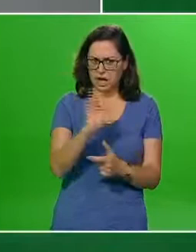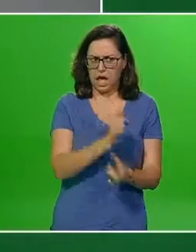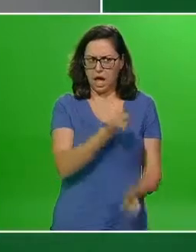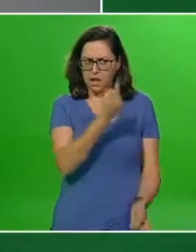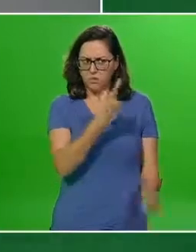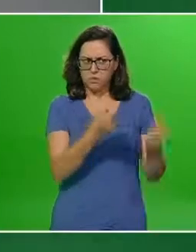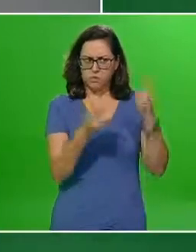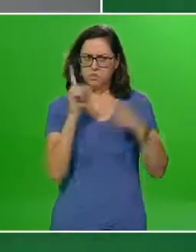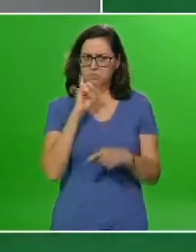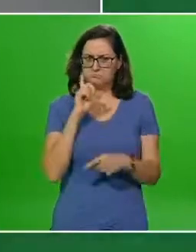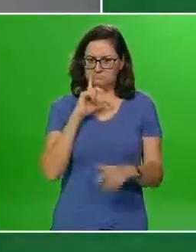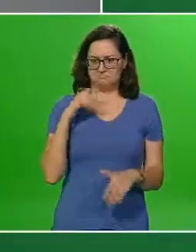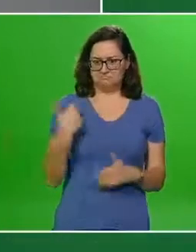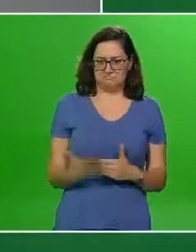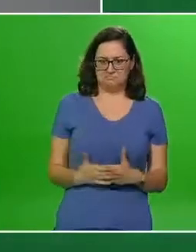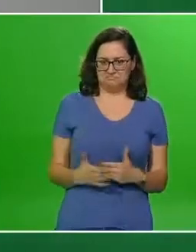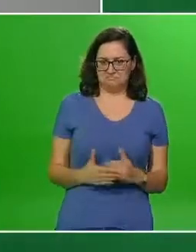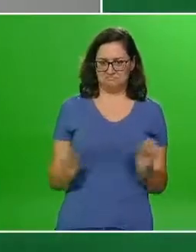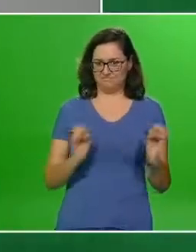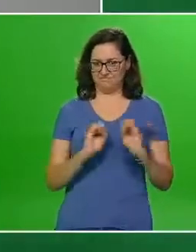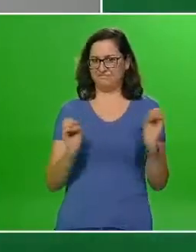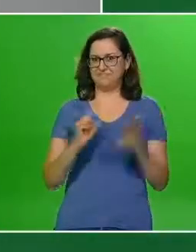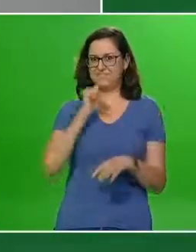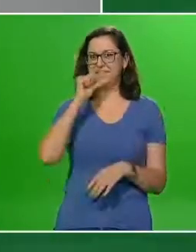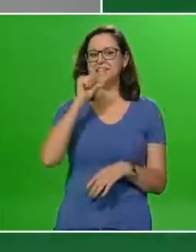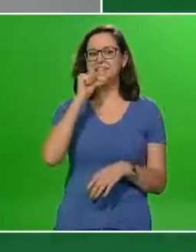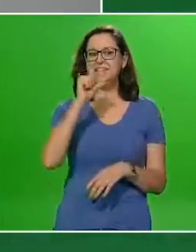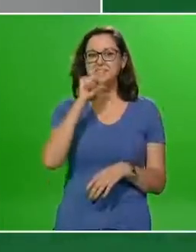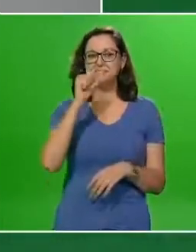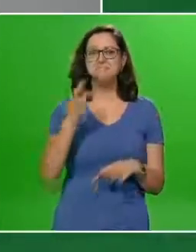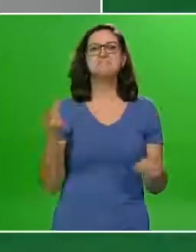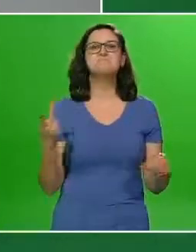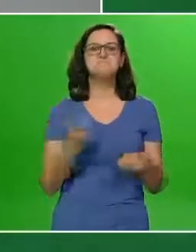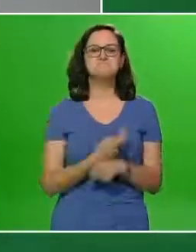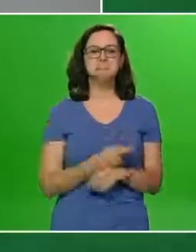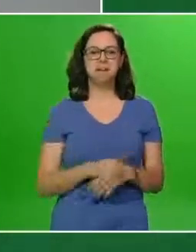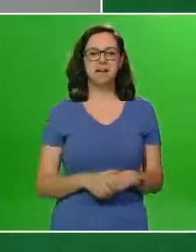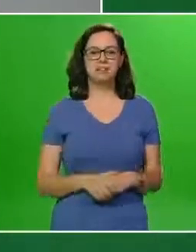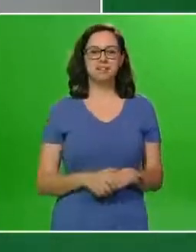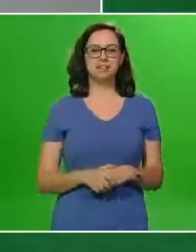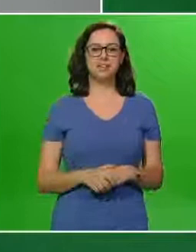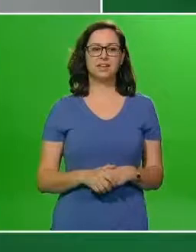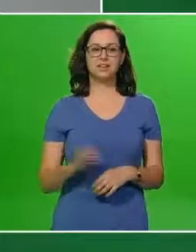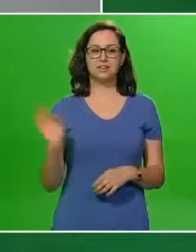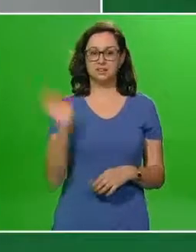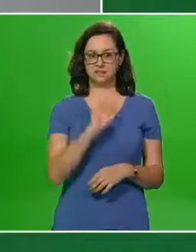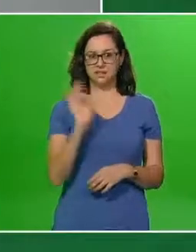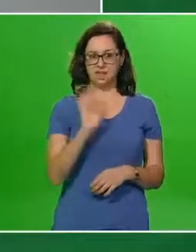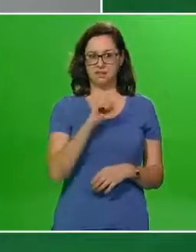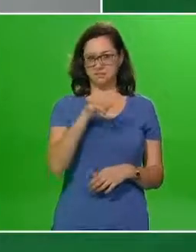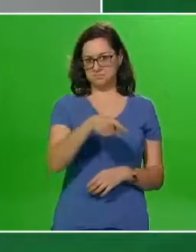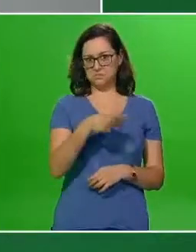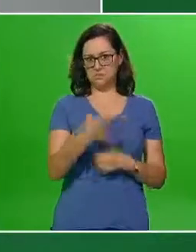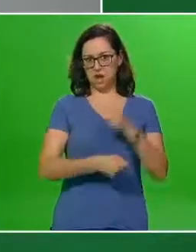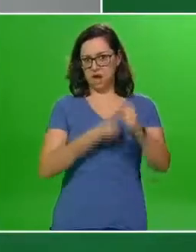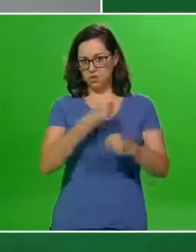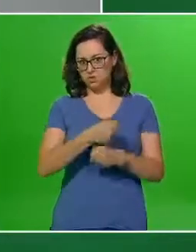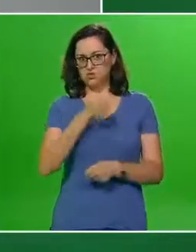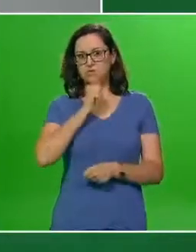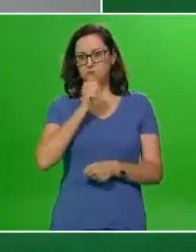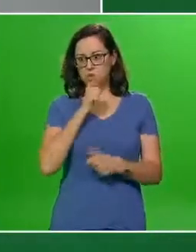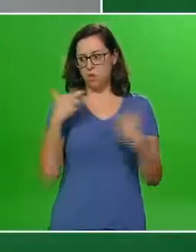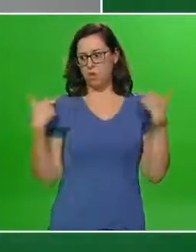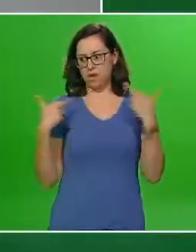se hayan ido a vacunar, que no hayan estado embarazadas, ¿no? Y que no hayan tenido la edad requerida, o que no hayan sido maestras.